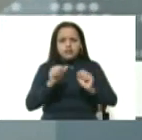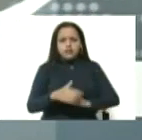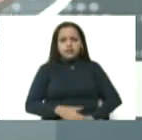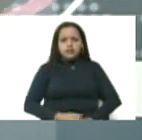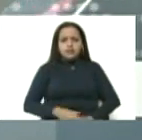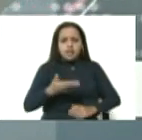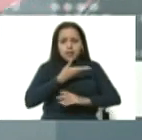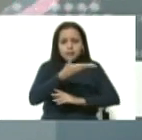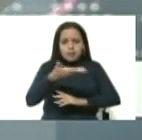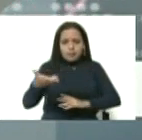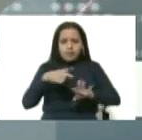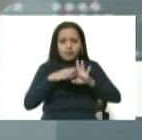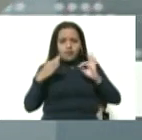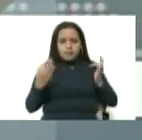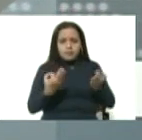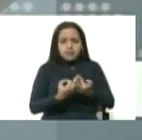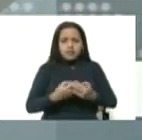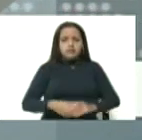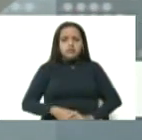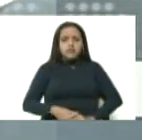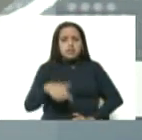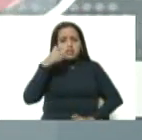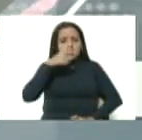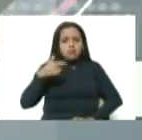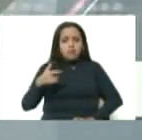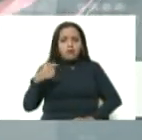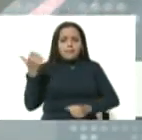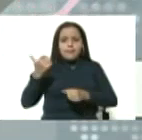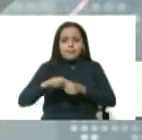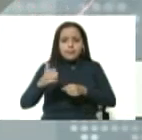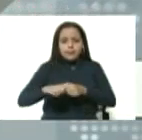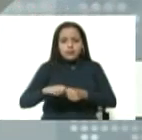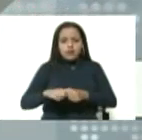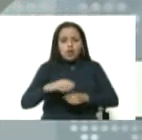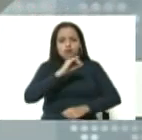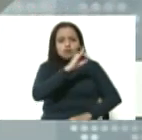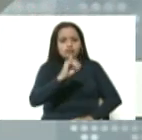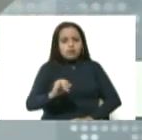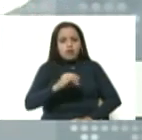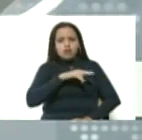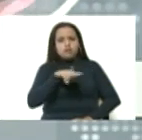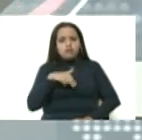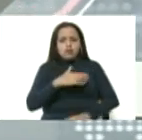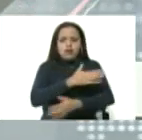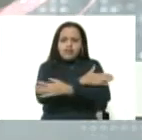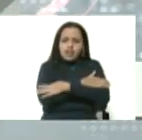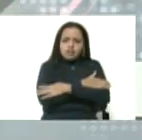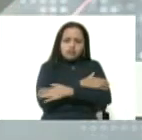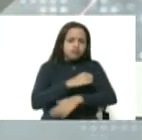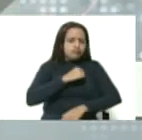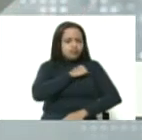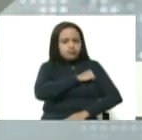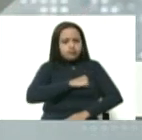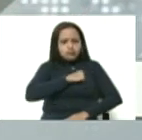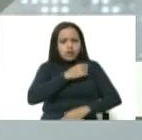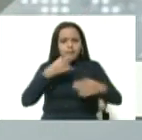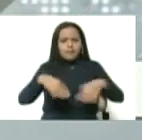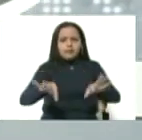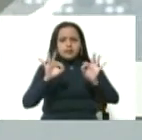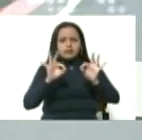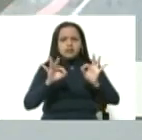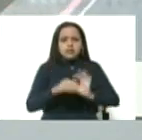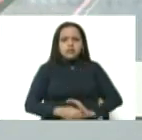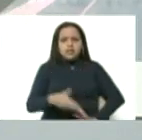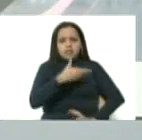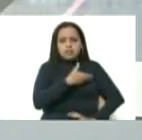su familia y enviamos a todo el pueblo de Maracay, del Estado de Zulia, nuestro abrazo y las condolencias muy especiales del